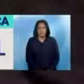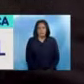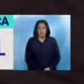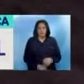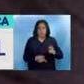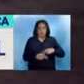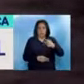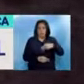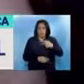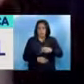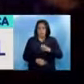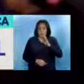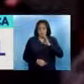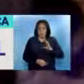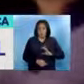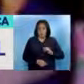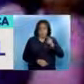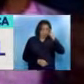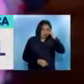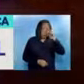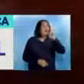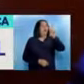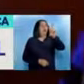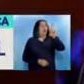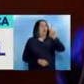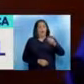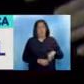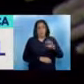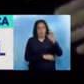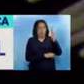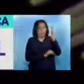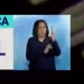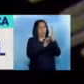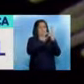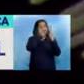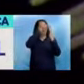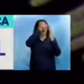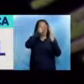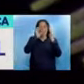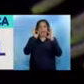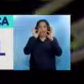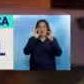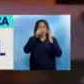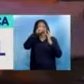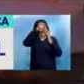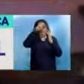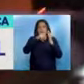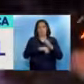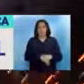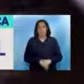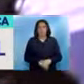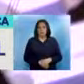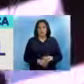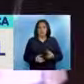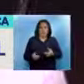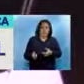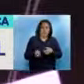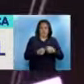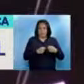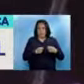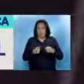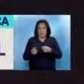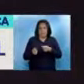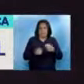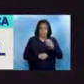Los vecinos de Chosica creían haber visto al gato volador en lo más alto de un árbol. y mecían las ramas